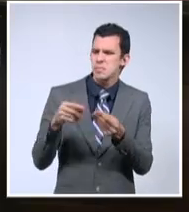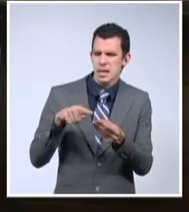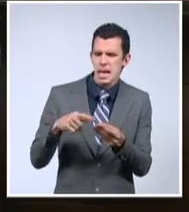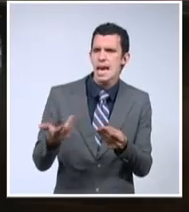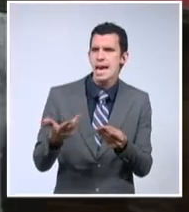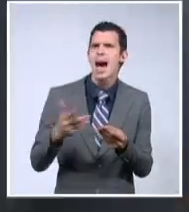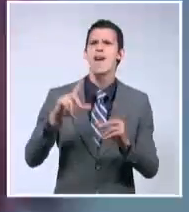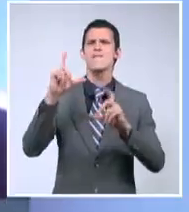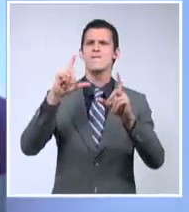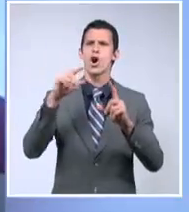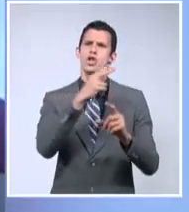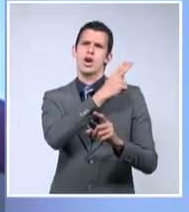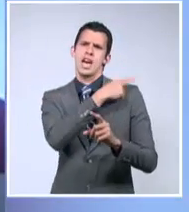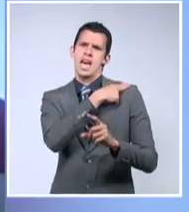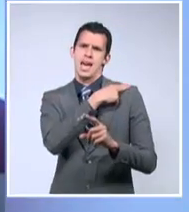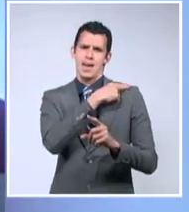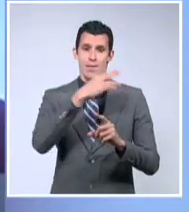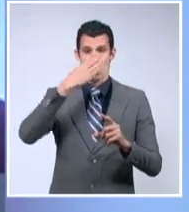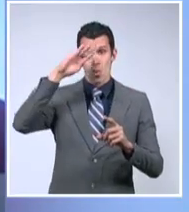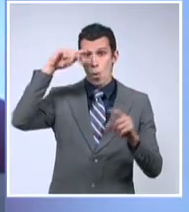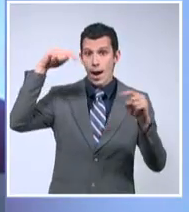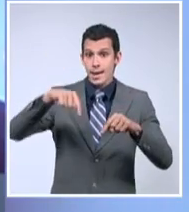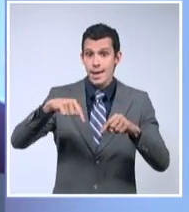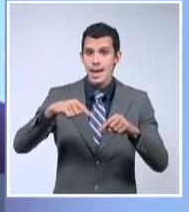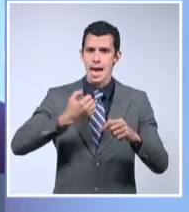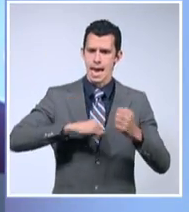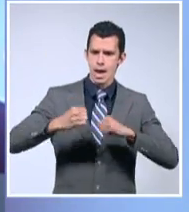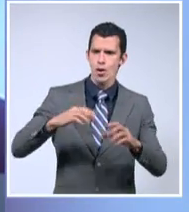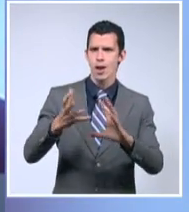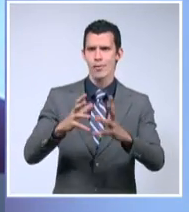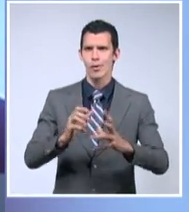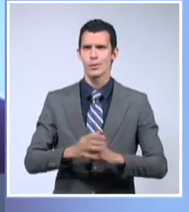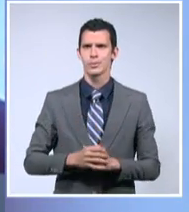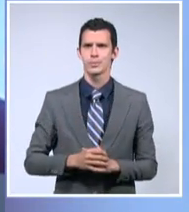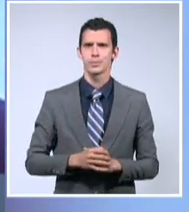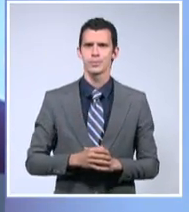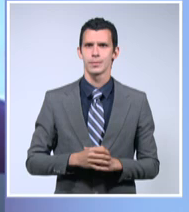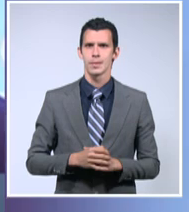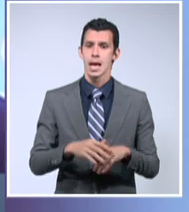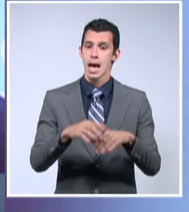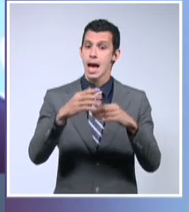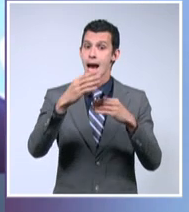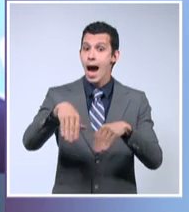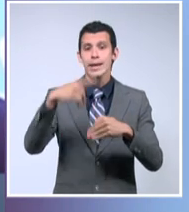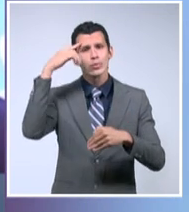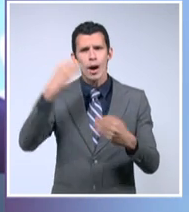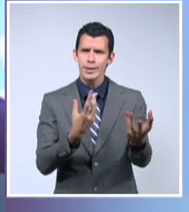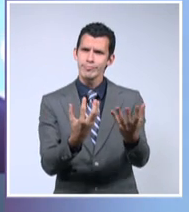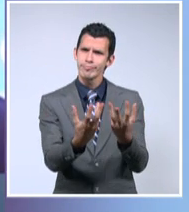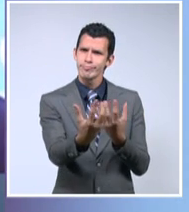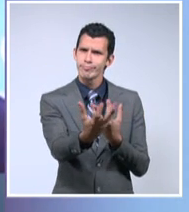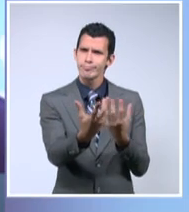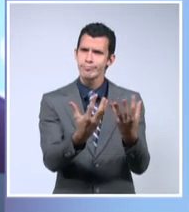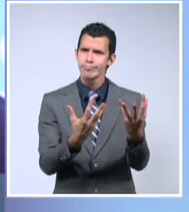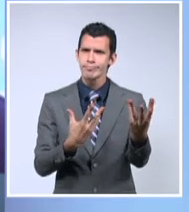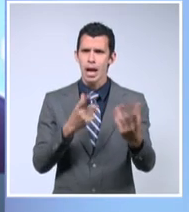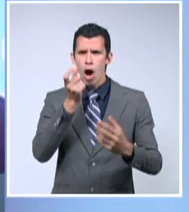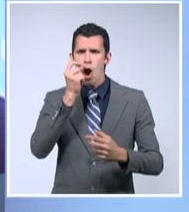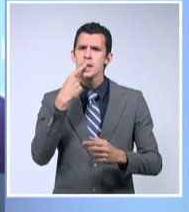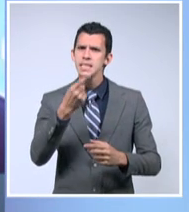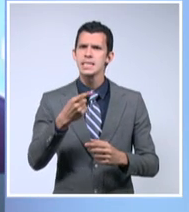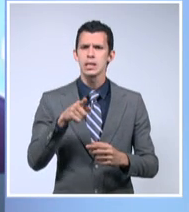era parte del pueblo. Mira esto, dispone de 3,5. De 3,5. Clávate. Sí.